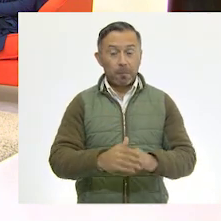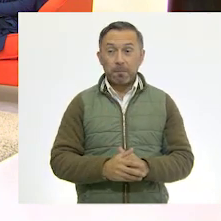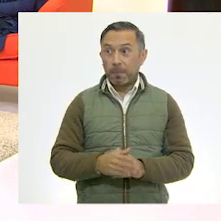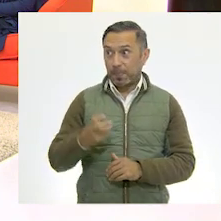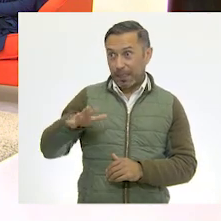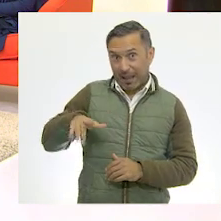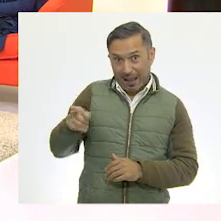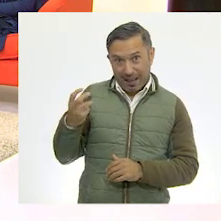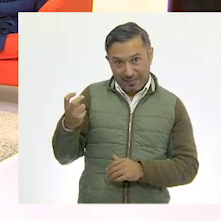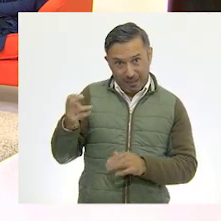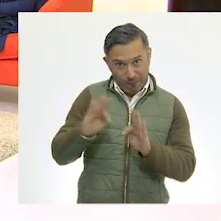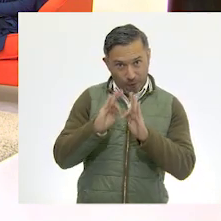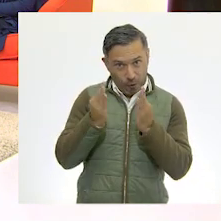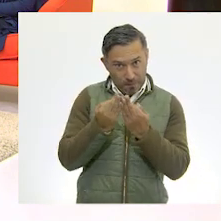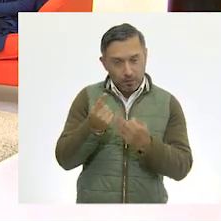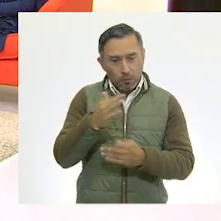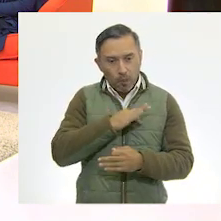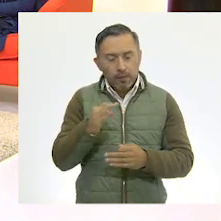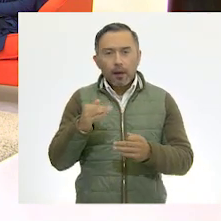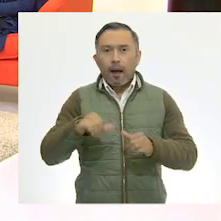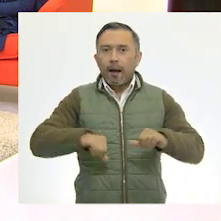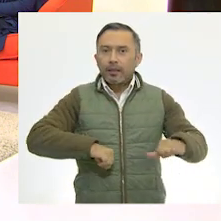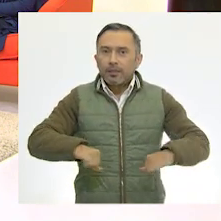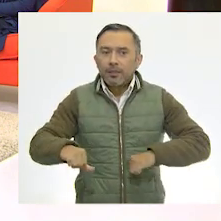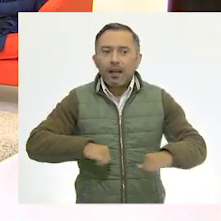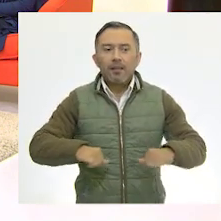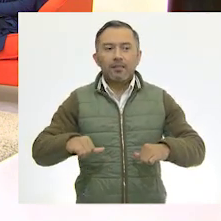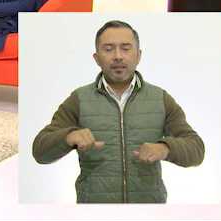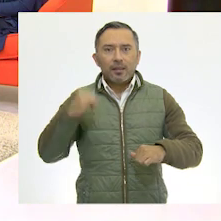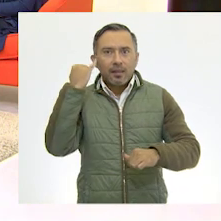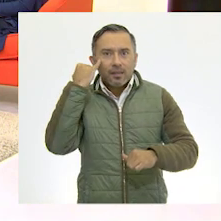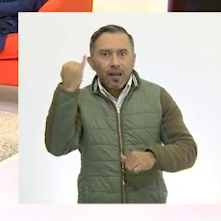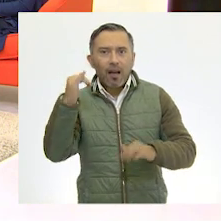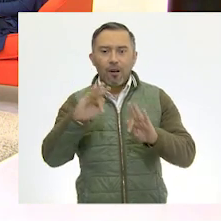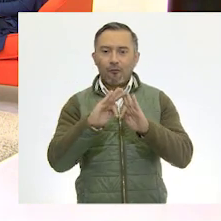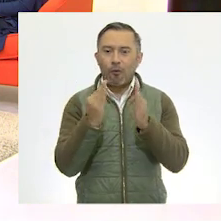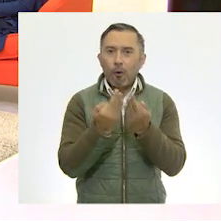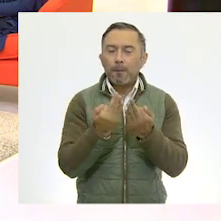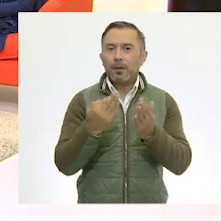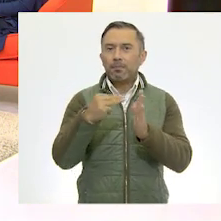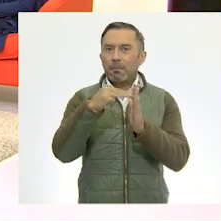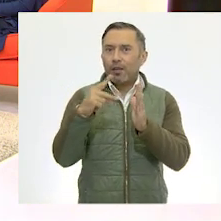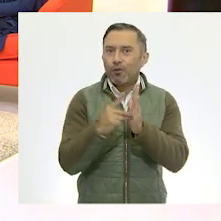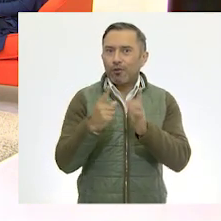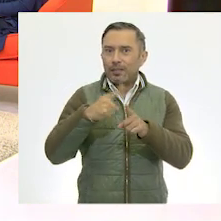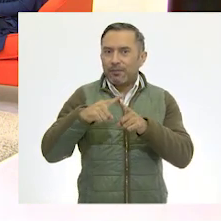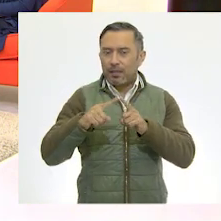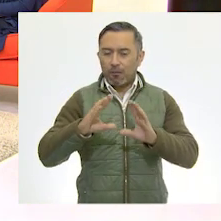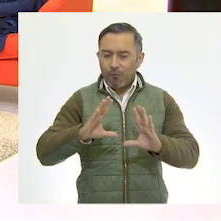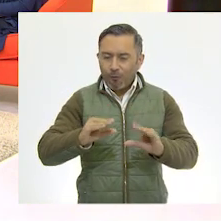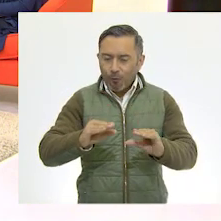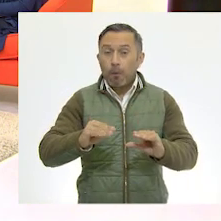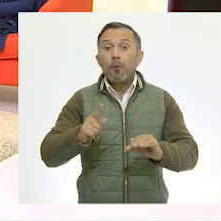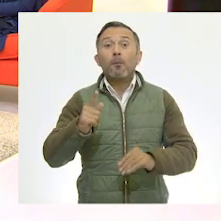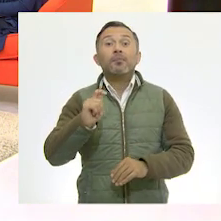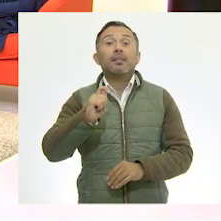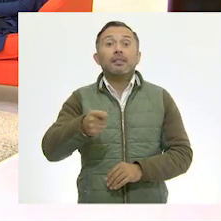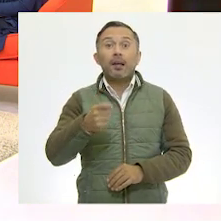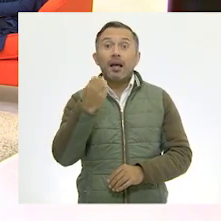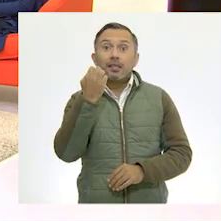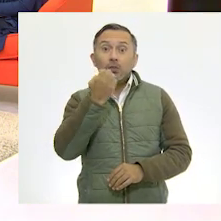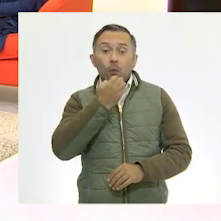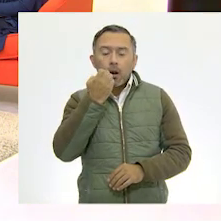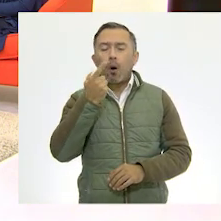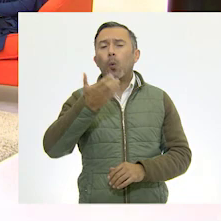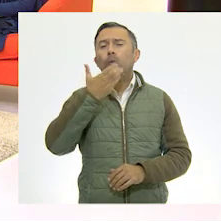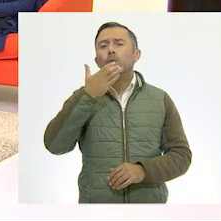estas actividades, recursos, estrategias o métodos que aumentan la capacidad de una escuela para dar respuesta a la diversidad